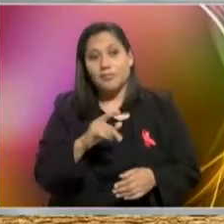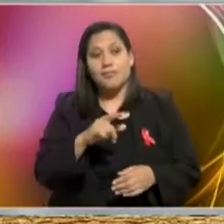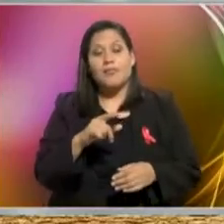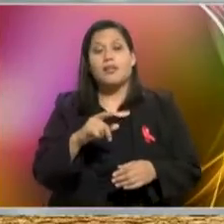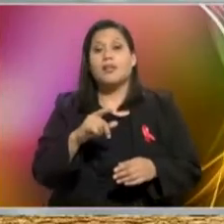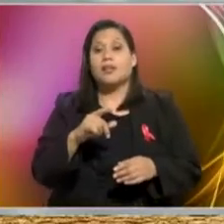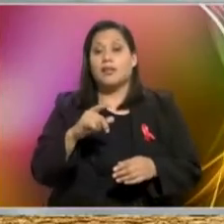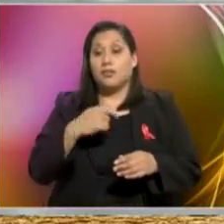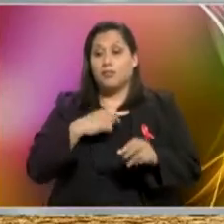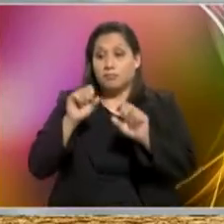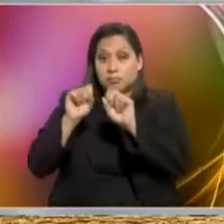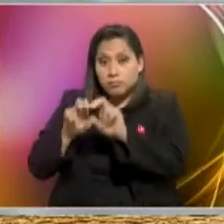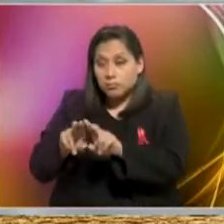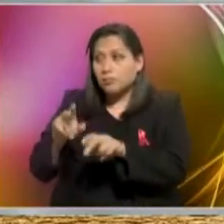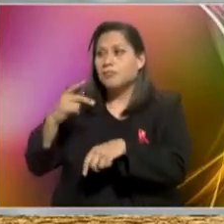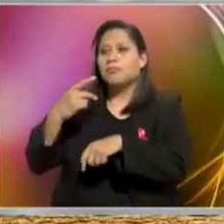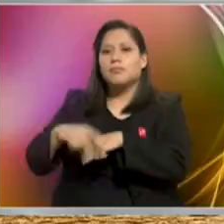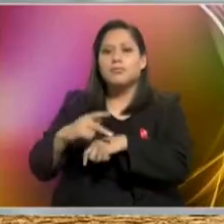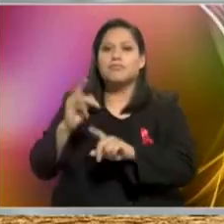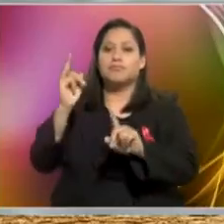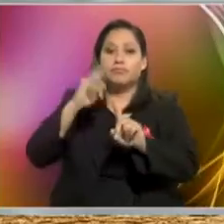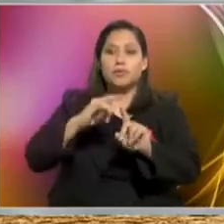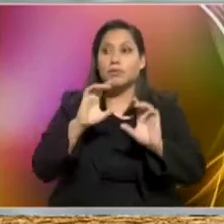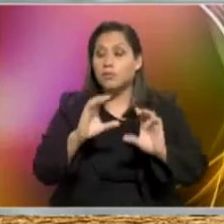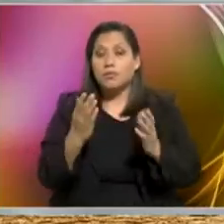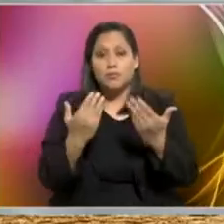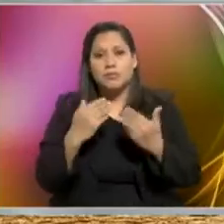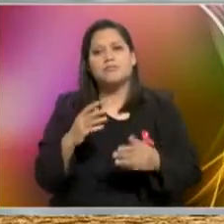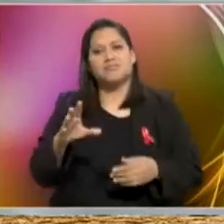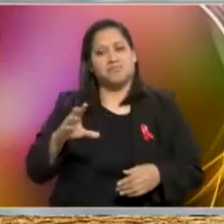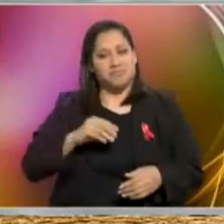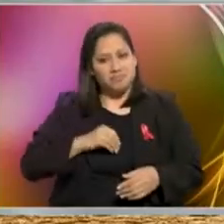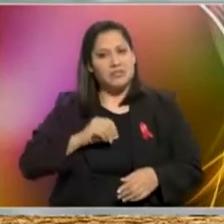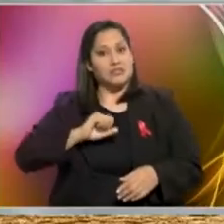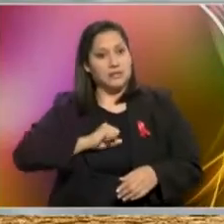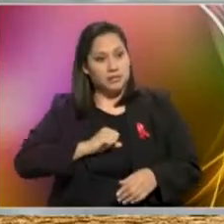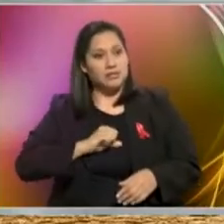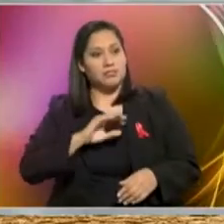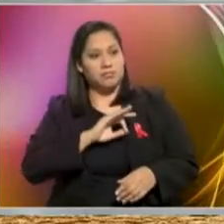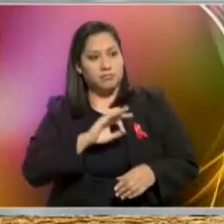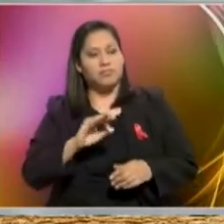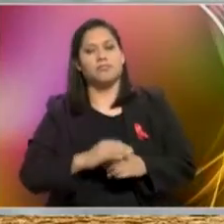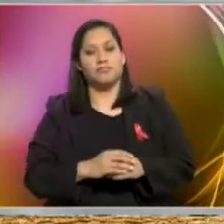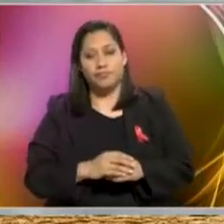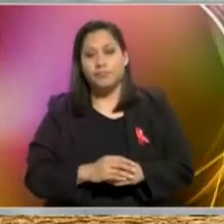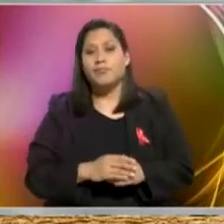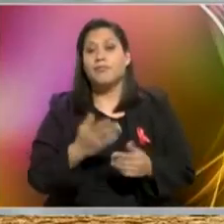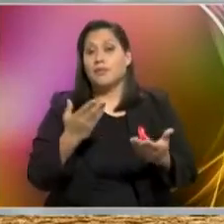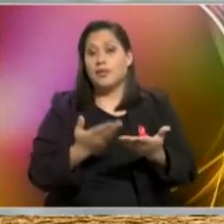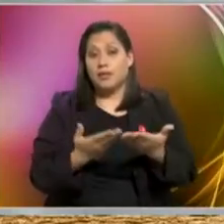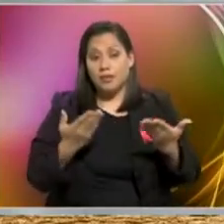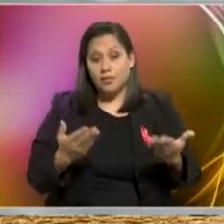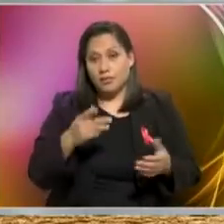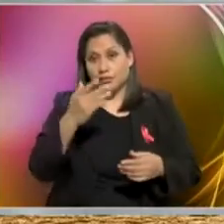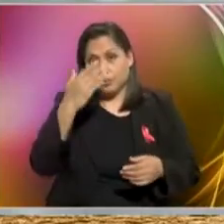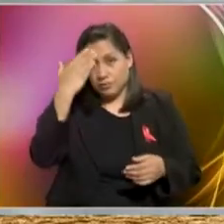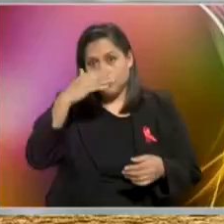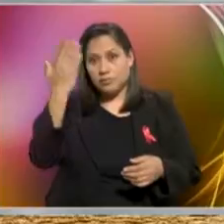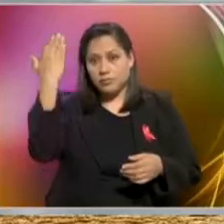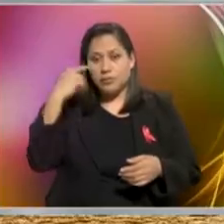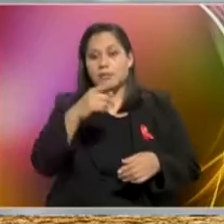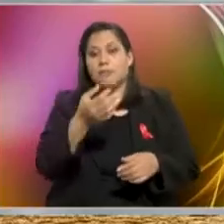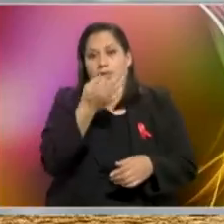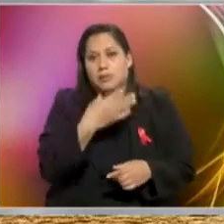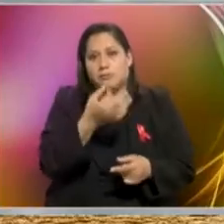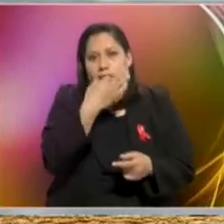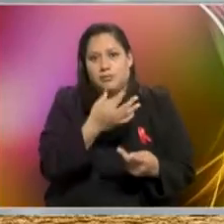duda. Si tuviste una relación de riesgo, córrele a que te, Así es. a que te chequen, Claro, porque no los tratamientos son muy y los efectivos tratamientos son muy en la efectivos. actualidad. Lo que antes era un cóctel de para pastillas,